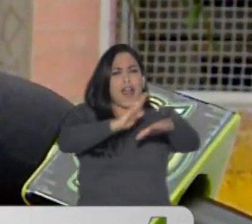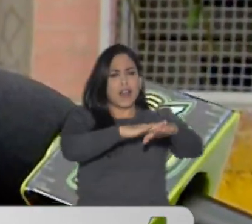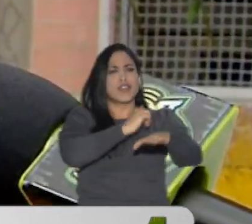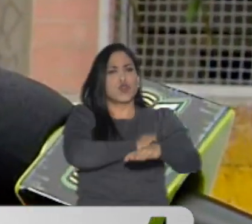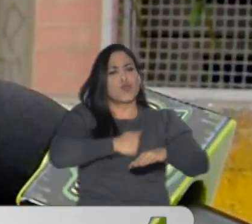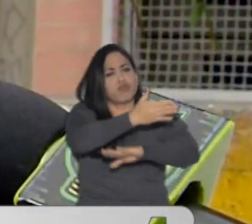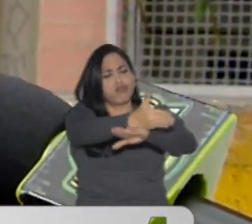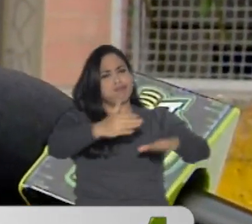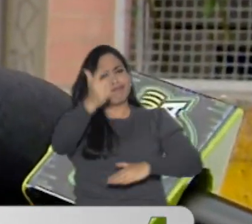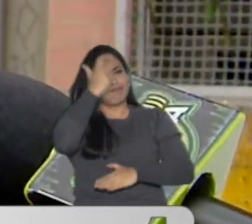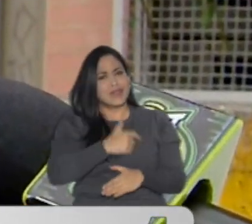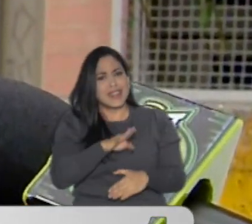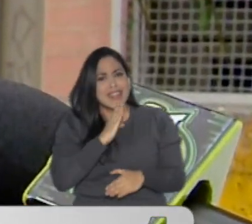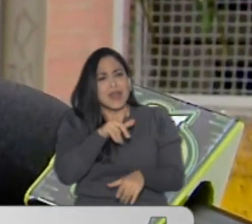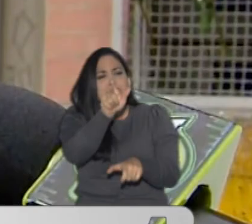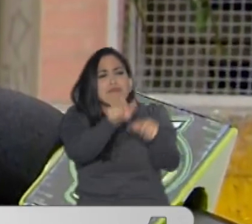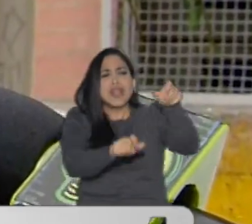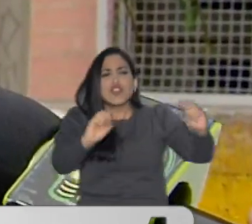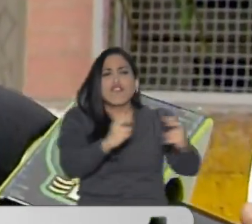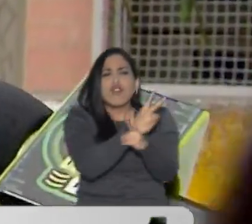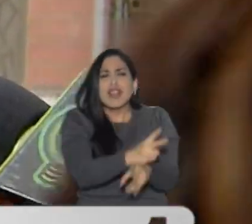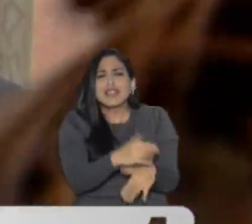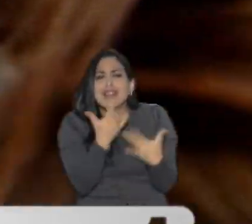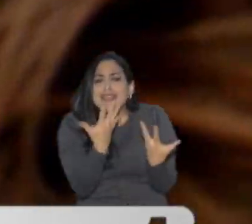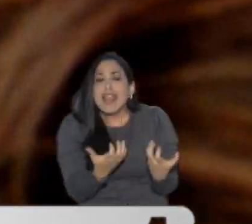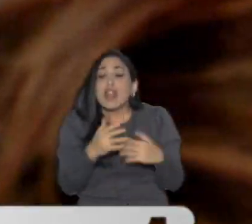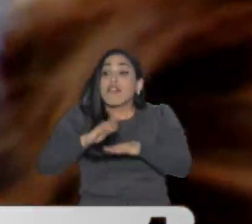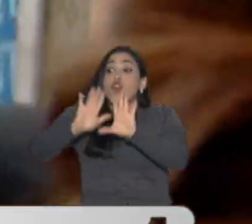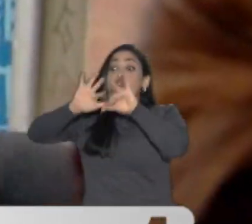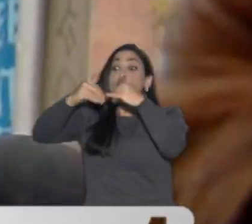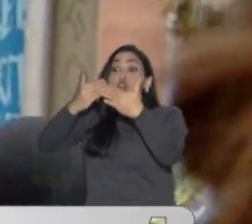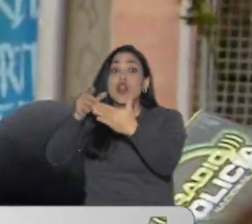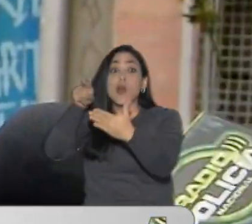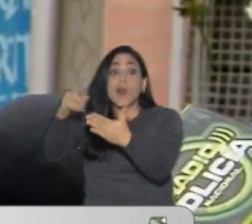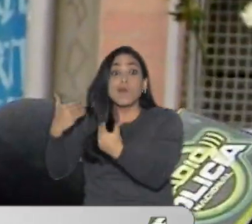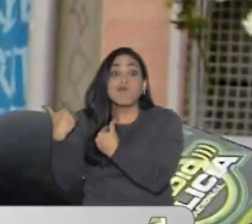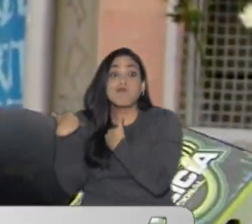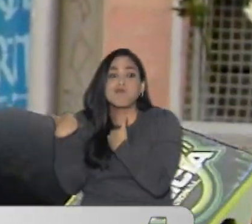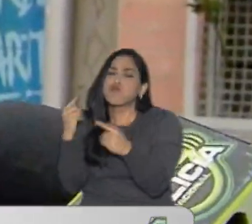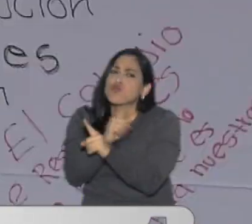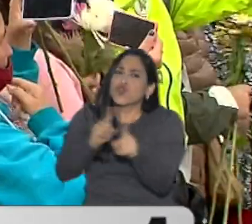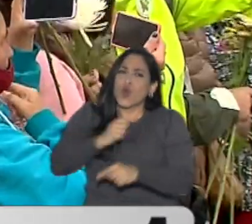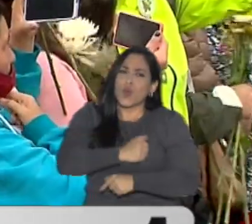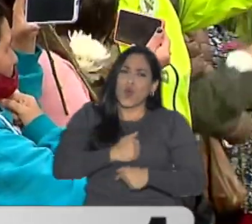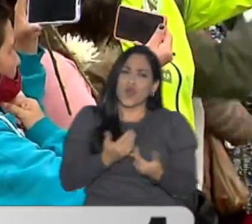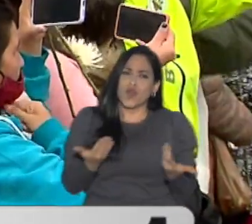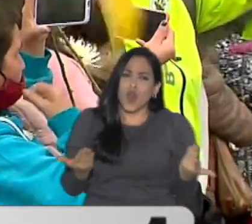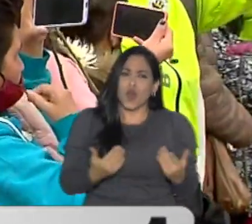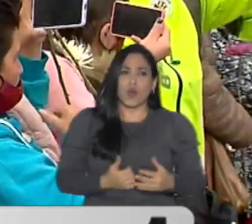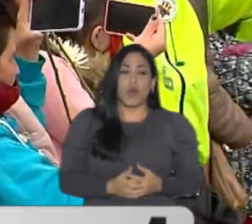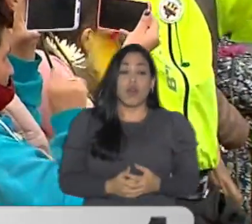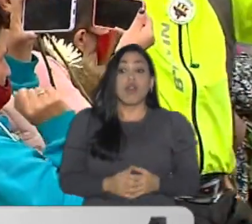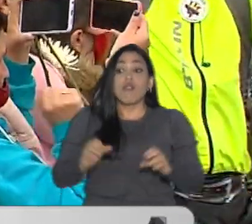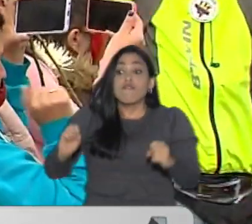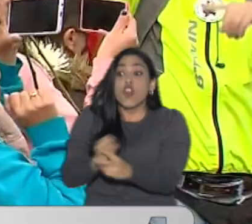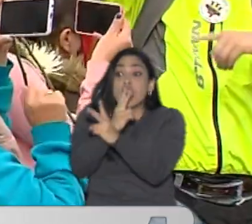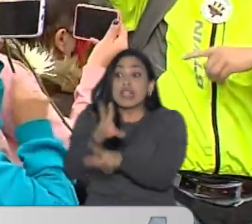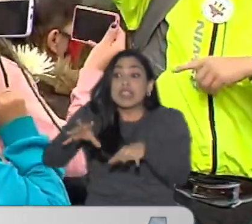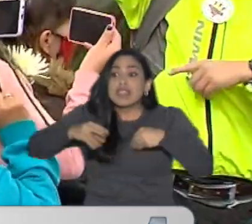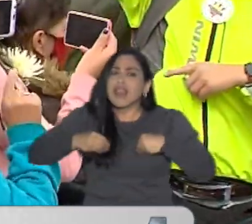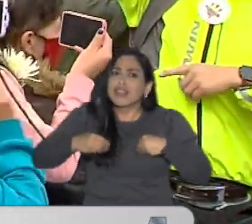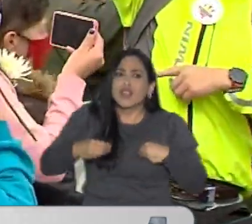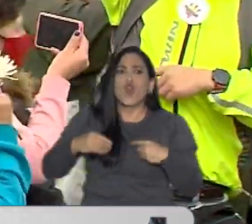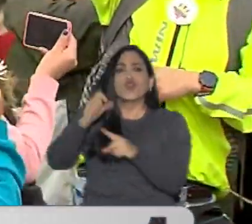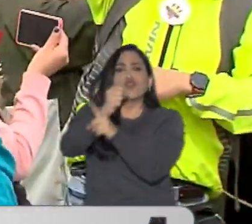una exigencia a los violentos. Los colegios no pueden ser objetos de sus actos de violencia.